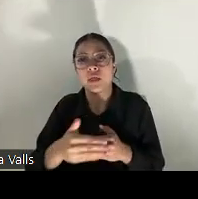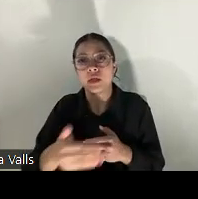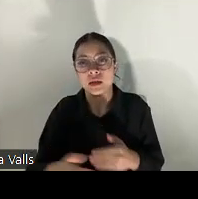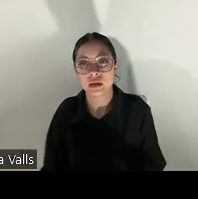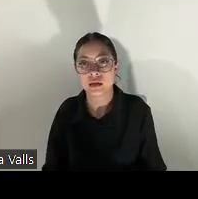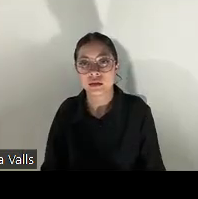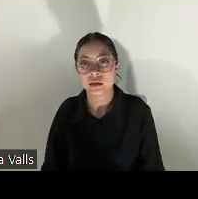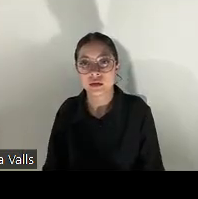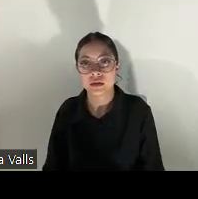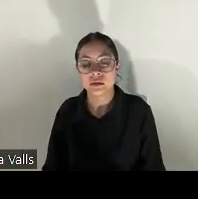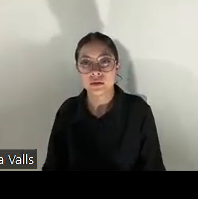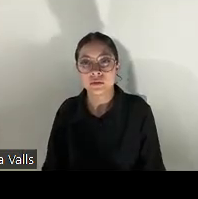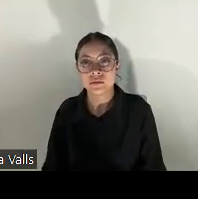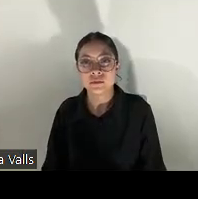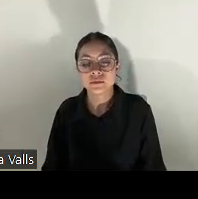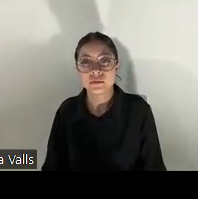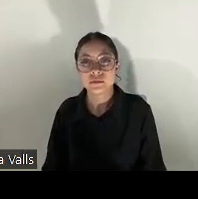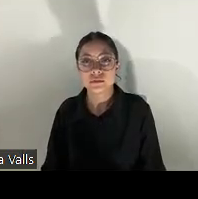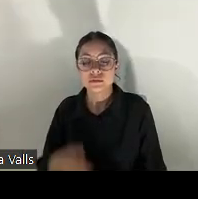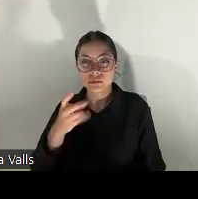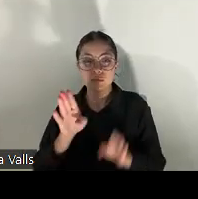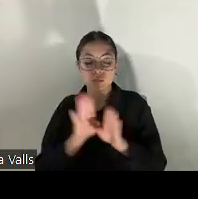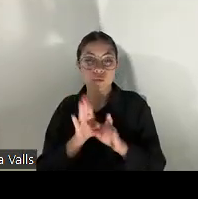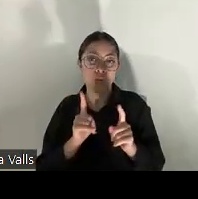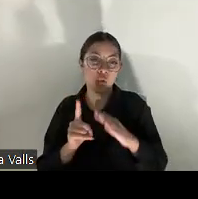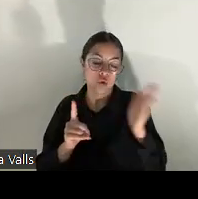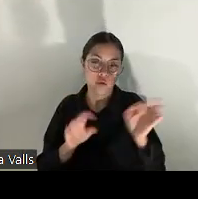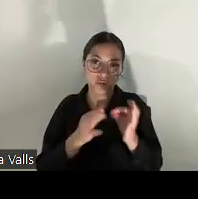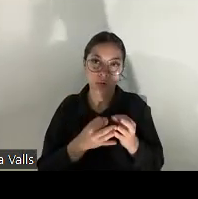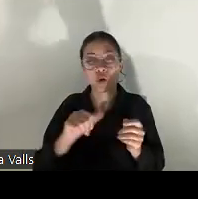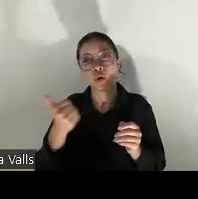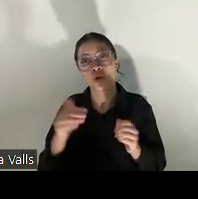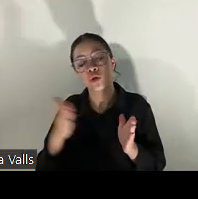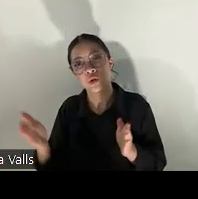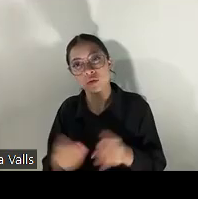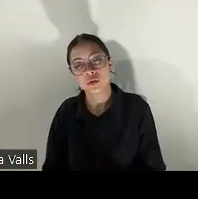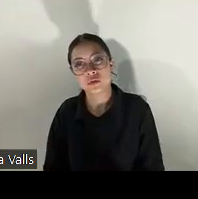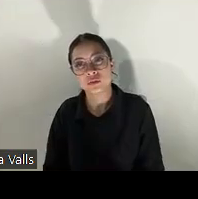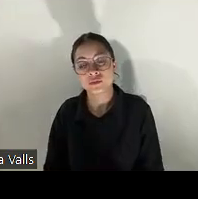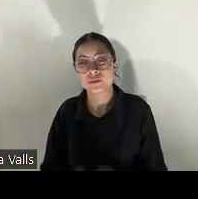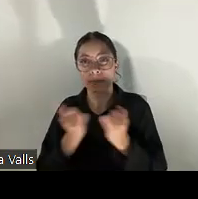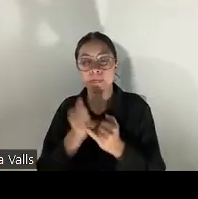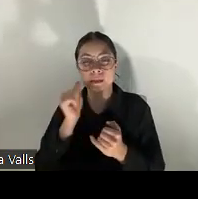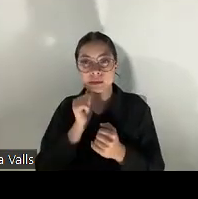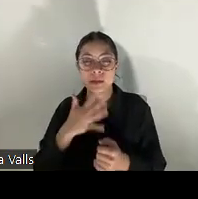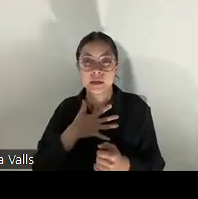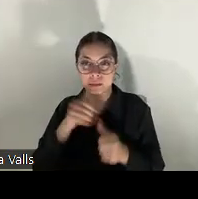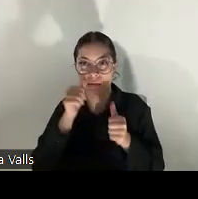haga epistótonos o que sea simétrico, que de un lado sea de una manera y del otro lado sea del otro. Todo esto nos debe de llamar la